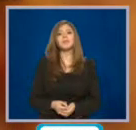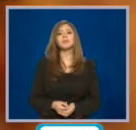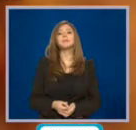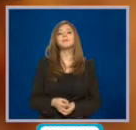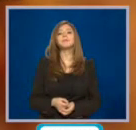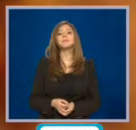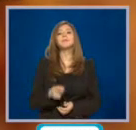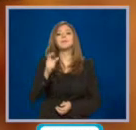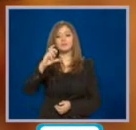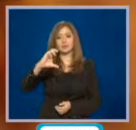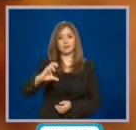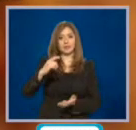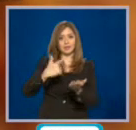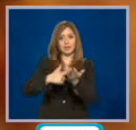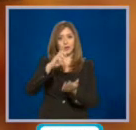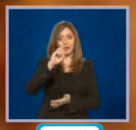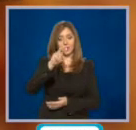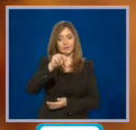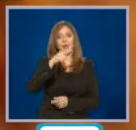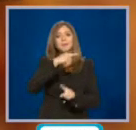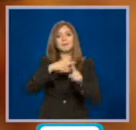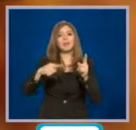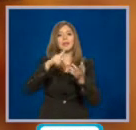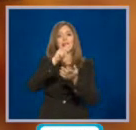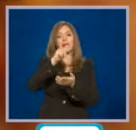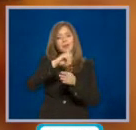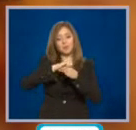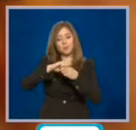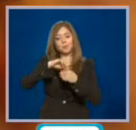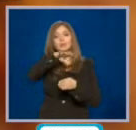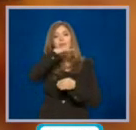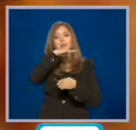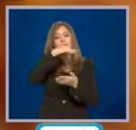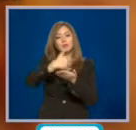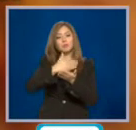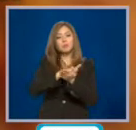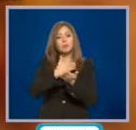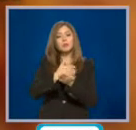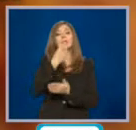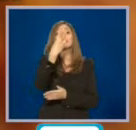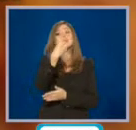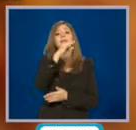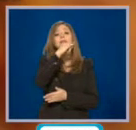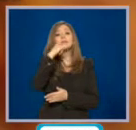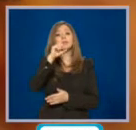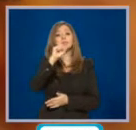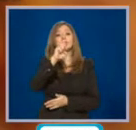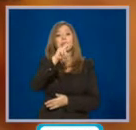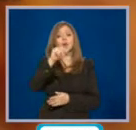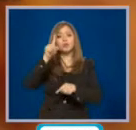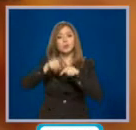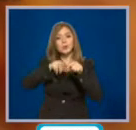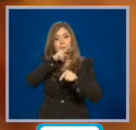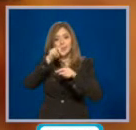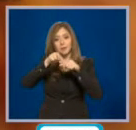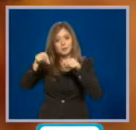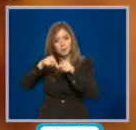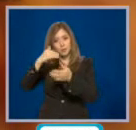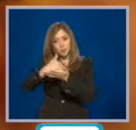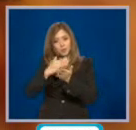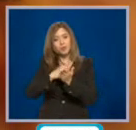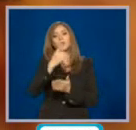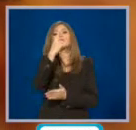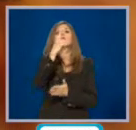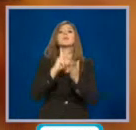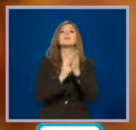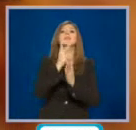es, también una taza de aceite de oliva, Media taza de cebolla morada finamente picada. 3 chiles serranos desvenados y cortados en cubos. Una taza de